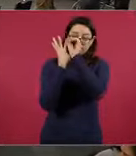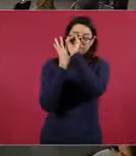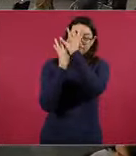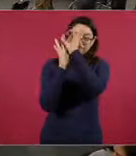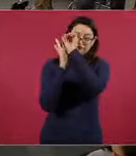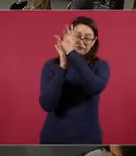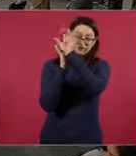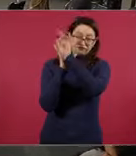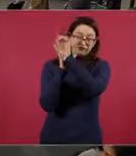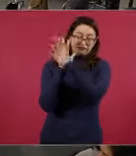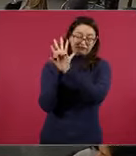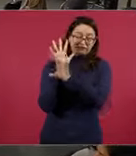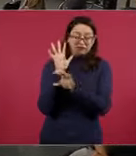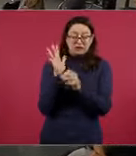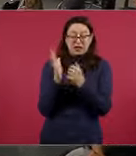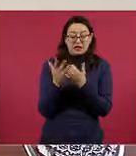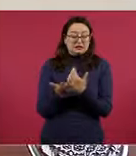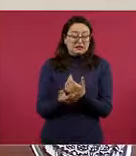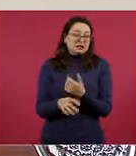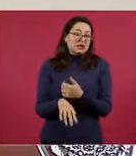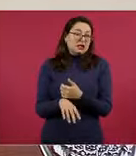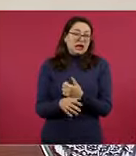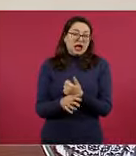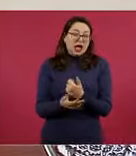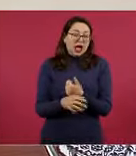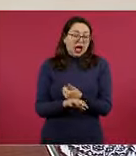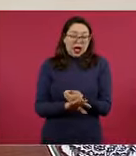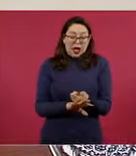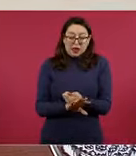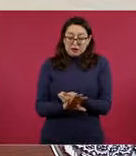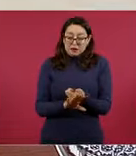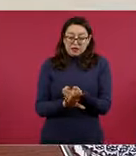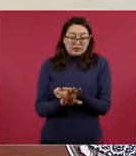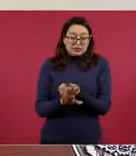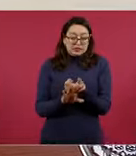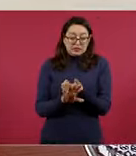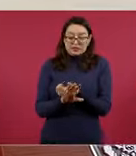bellísima, nada más que tarda floreando 15 días.